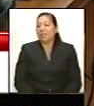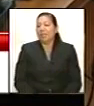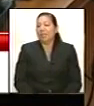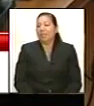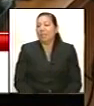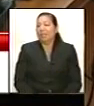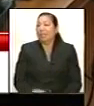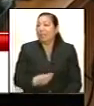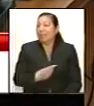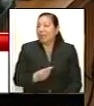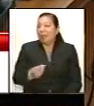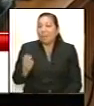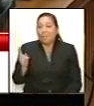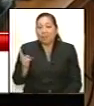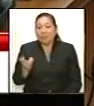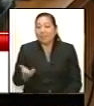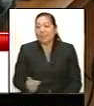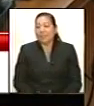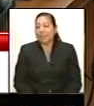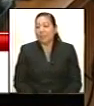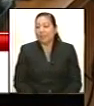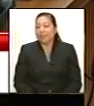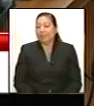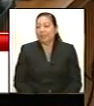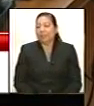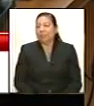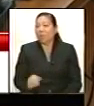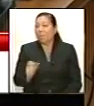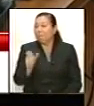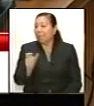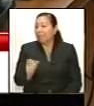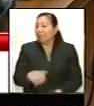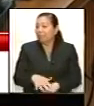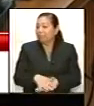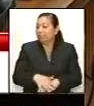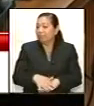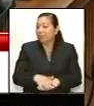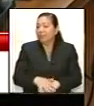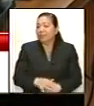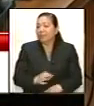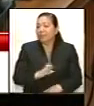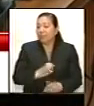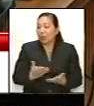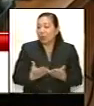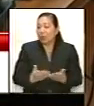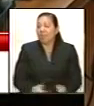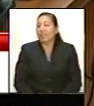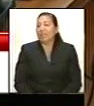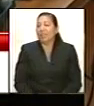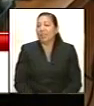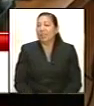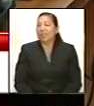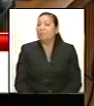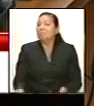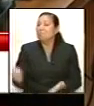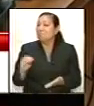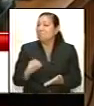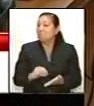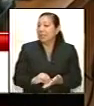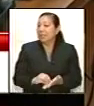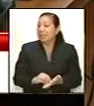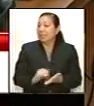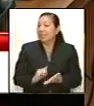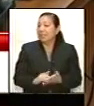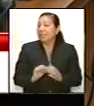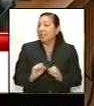personal directivo, docente, ¿no? O personal administrativo de la institución educativa. Adicionalmente,